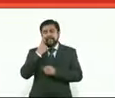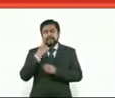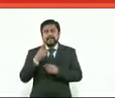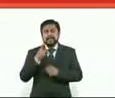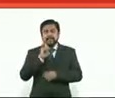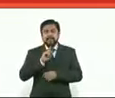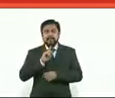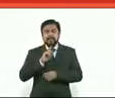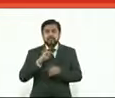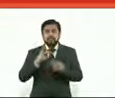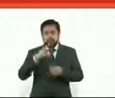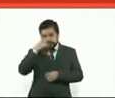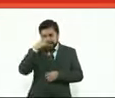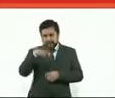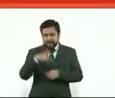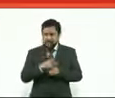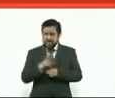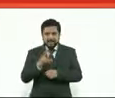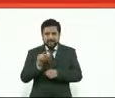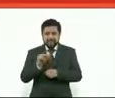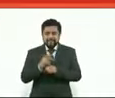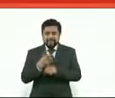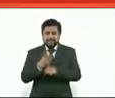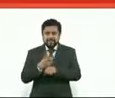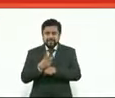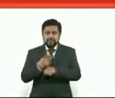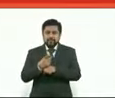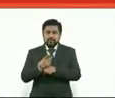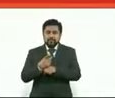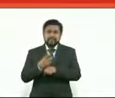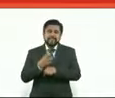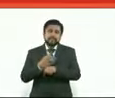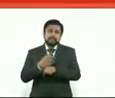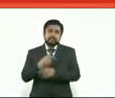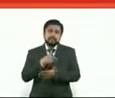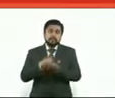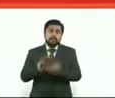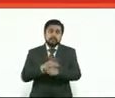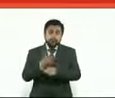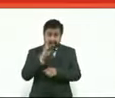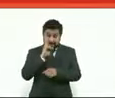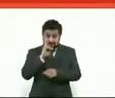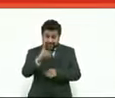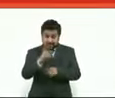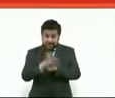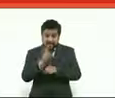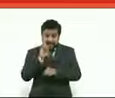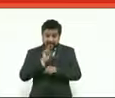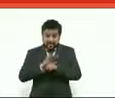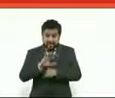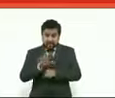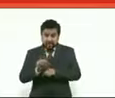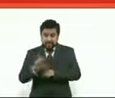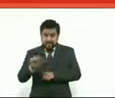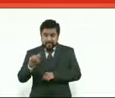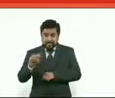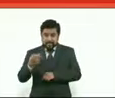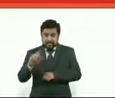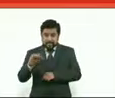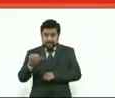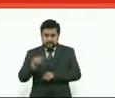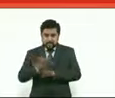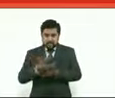la subida a Tiers la representante de Etiopía, Amare Sherwargi. Correcto. Pero bueno, de